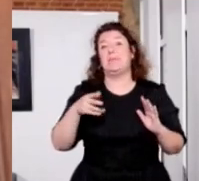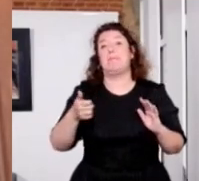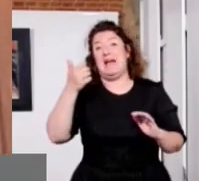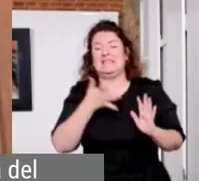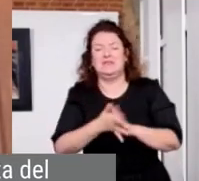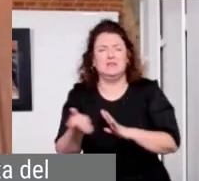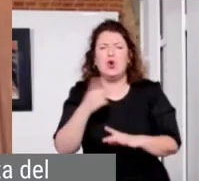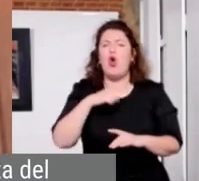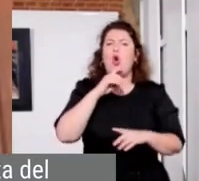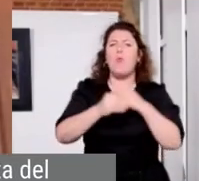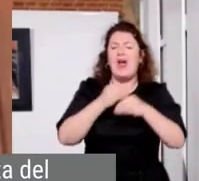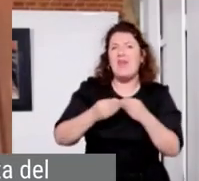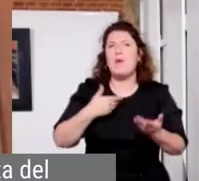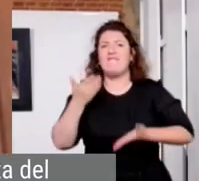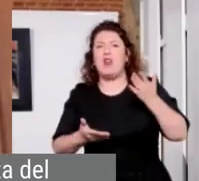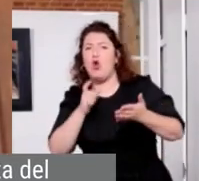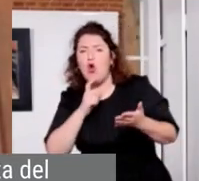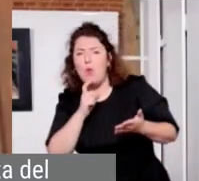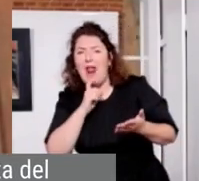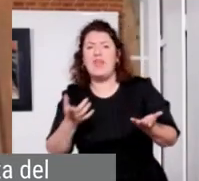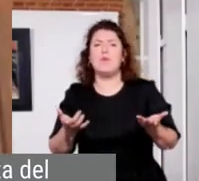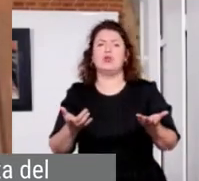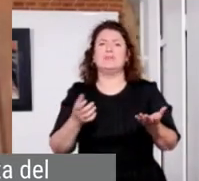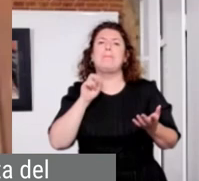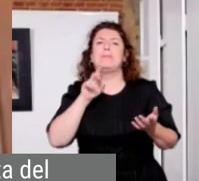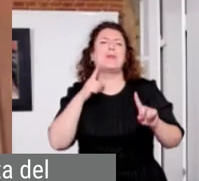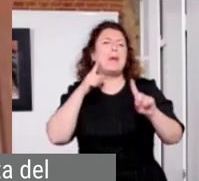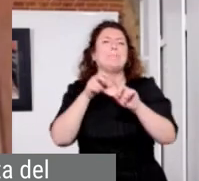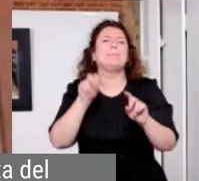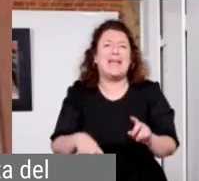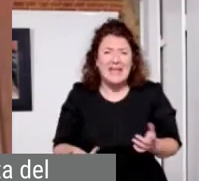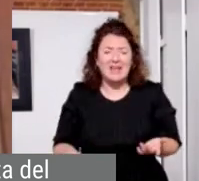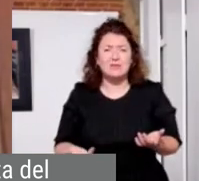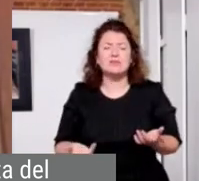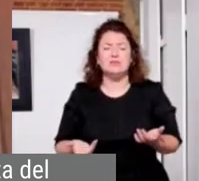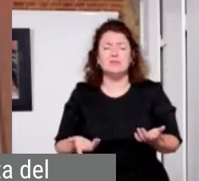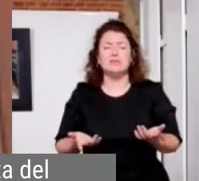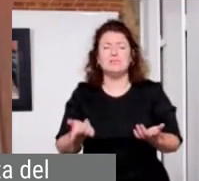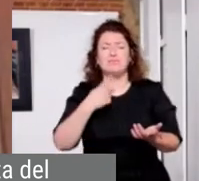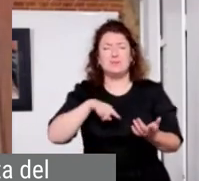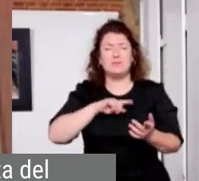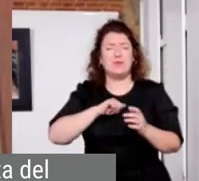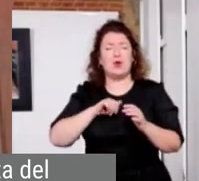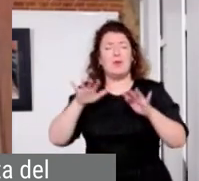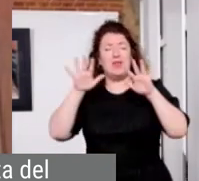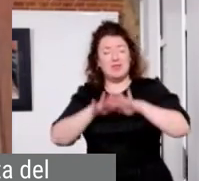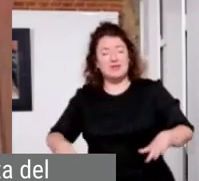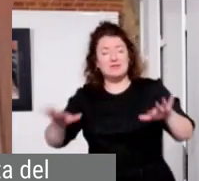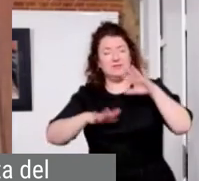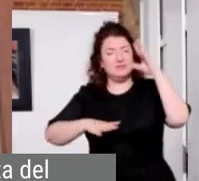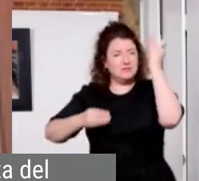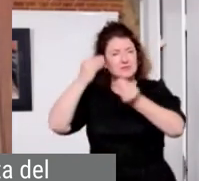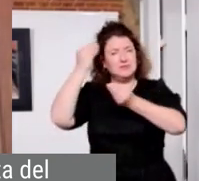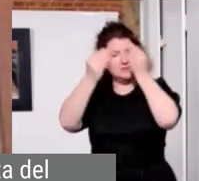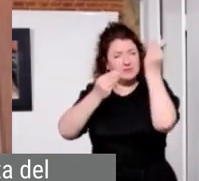del para quién lo hacemos y con quién lo hacemos. Y a lo mejor en esa reflexión distanciada y calmada dejamos de hacer